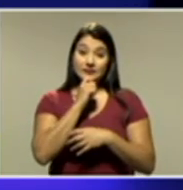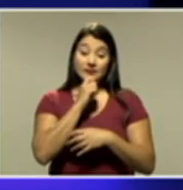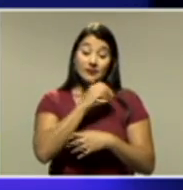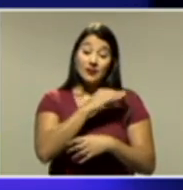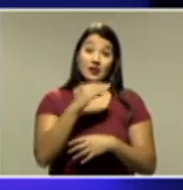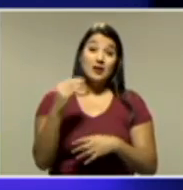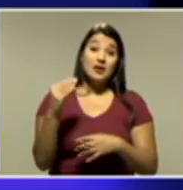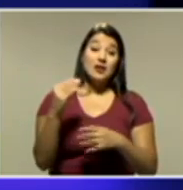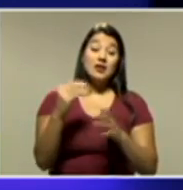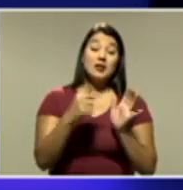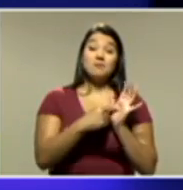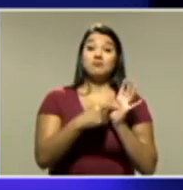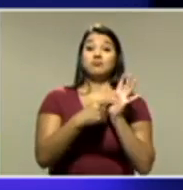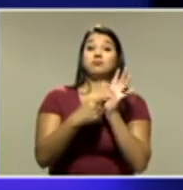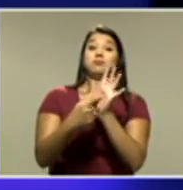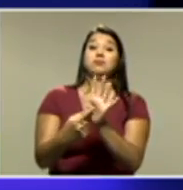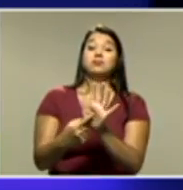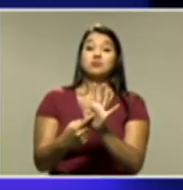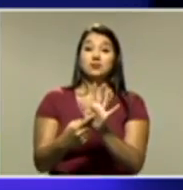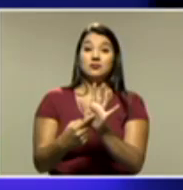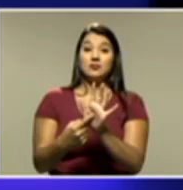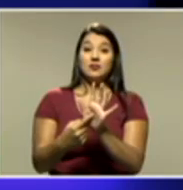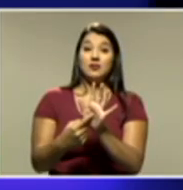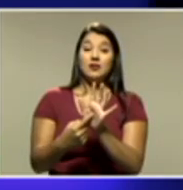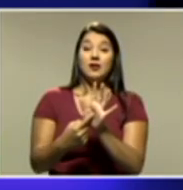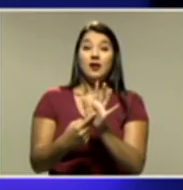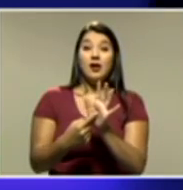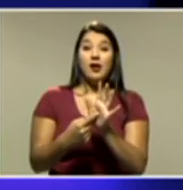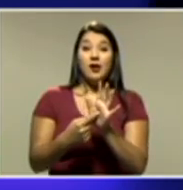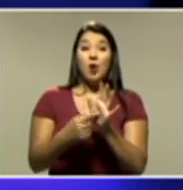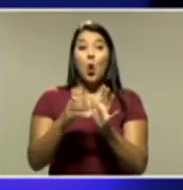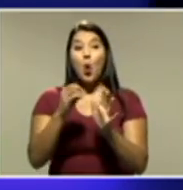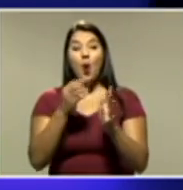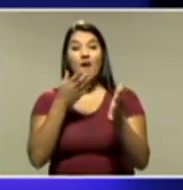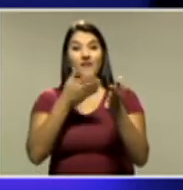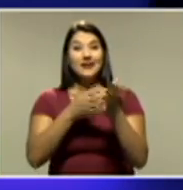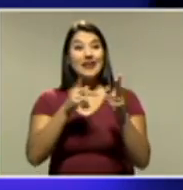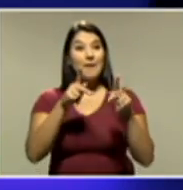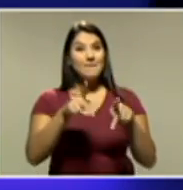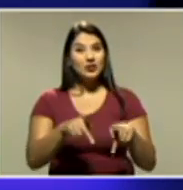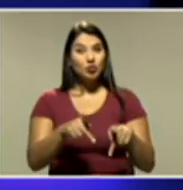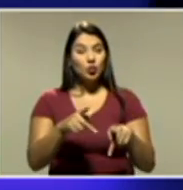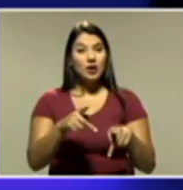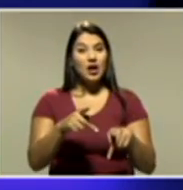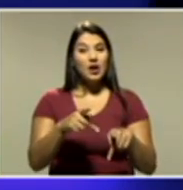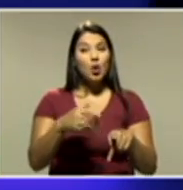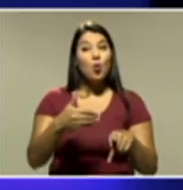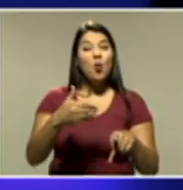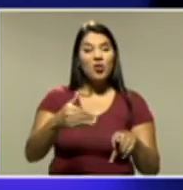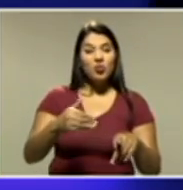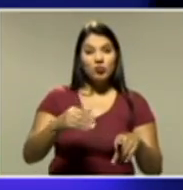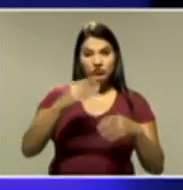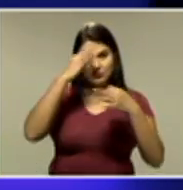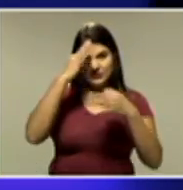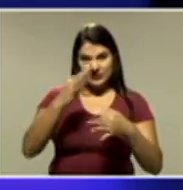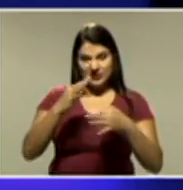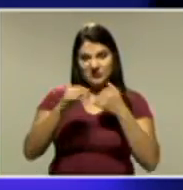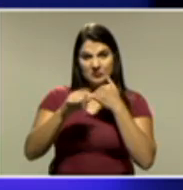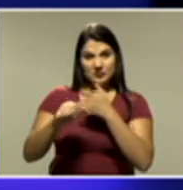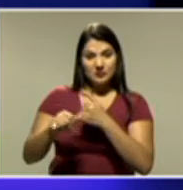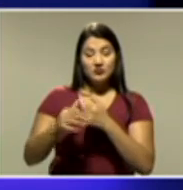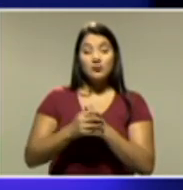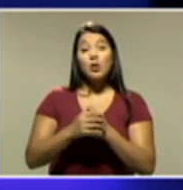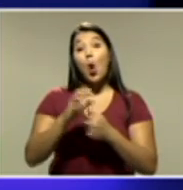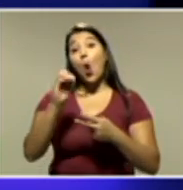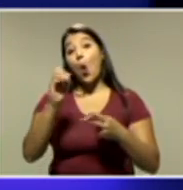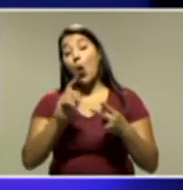expone a quien asume la tarea a riesgos de ser denunciado por tecnicismos, o nos